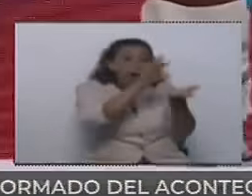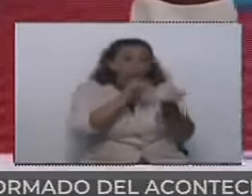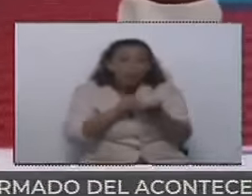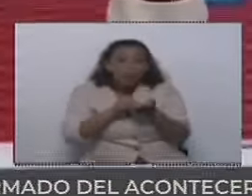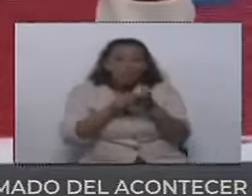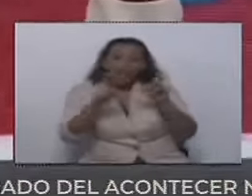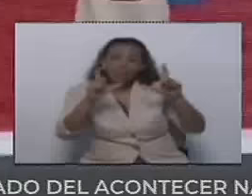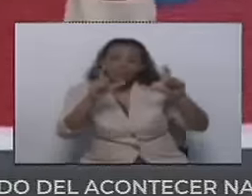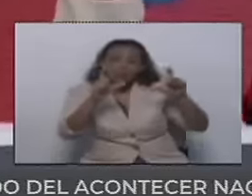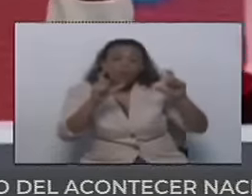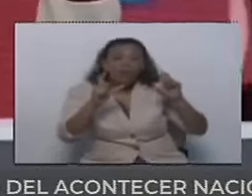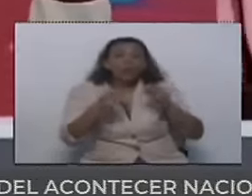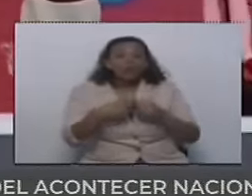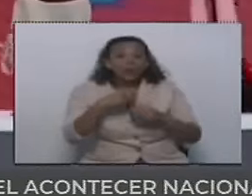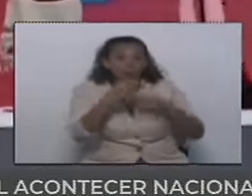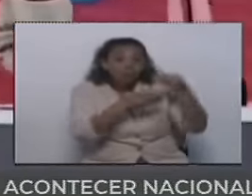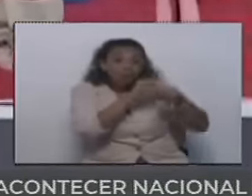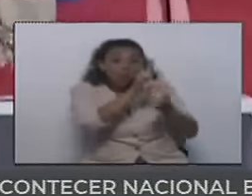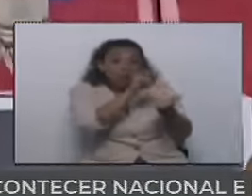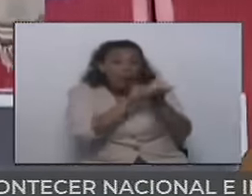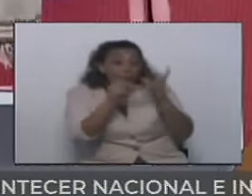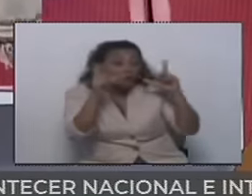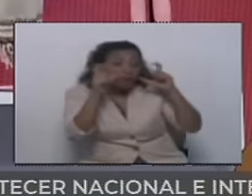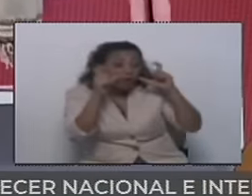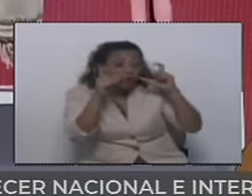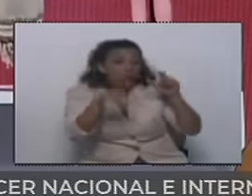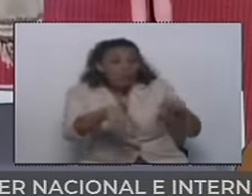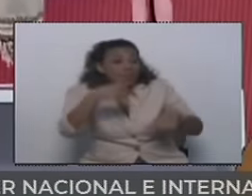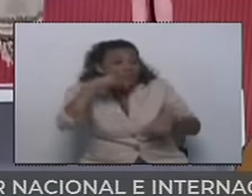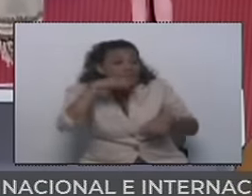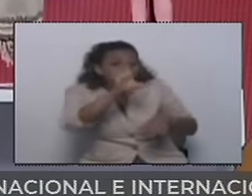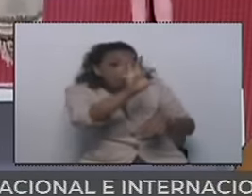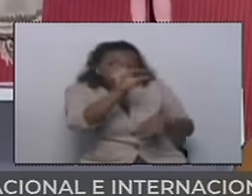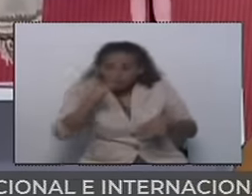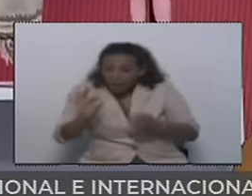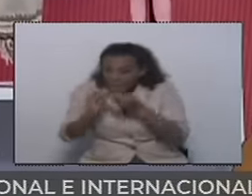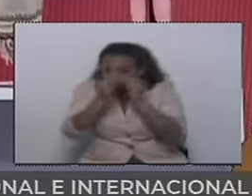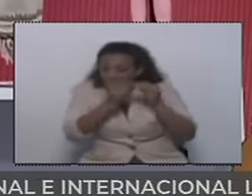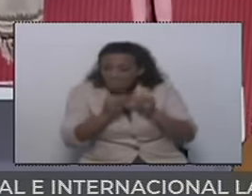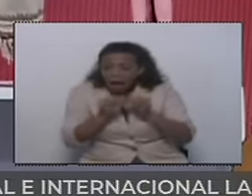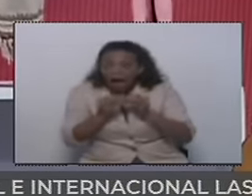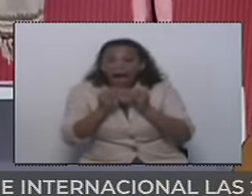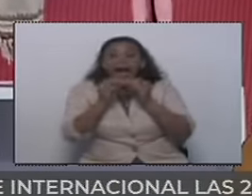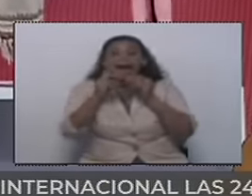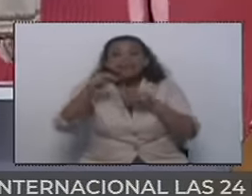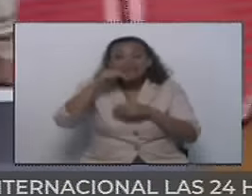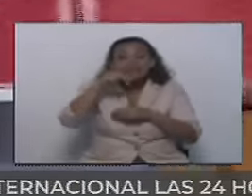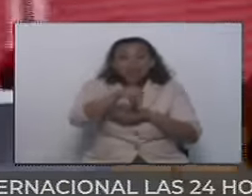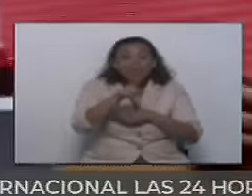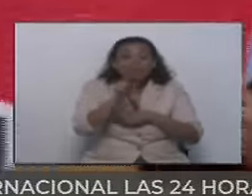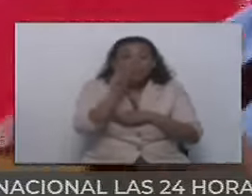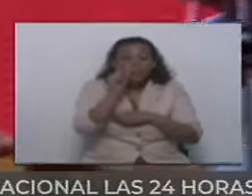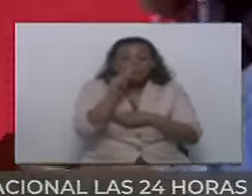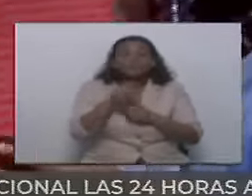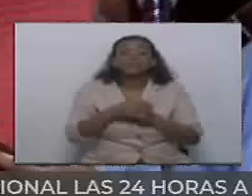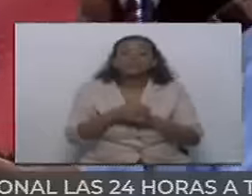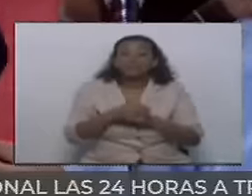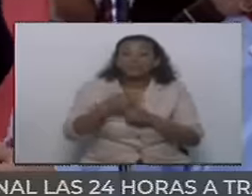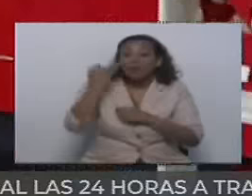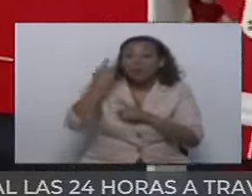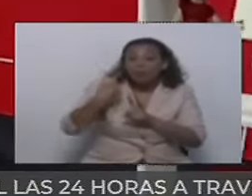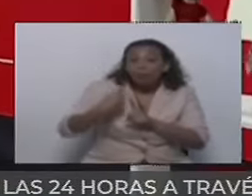del periódico. Reprodujo la foto intacta, completa. Sí, correcto. Mira, aquí está la...